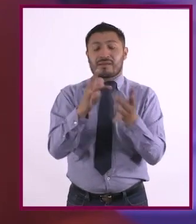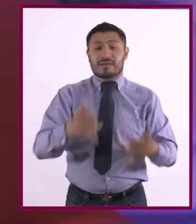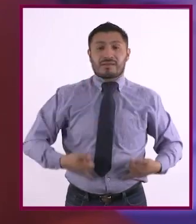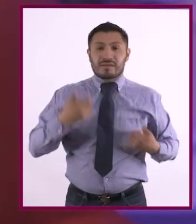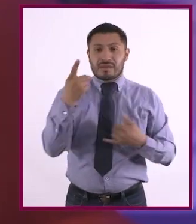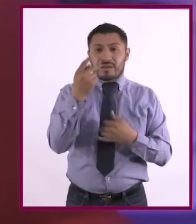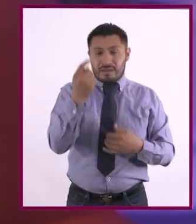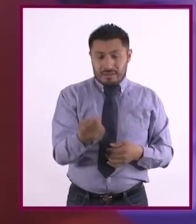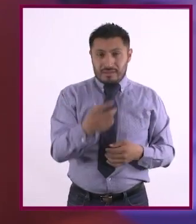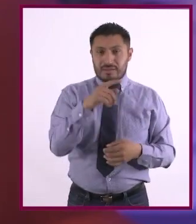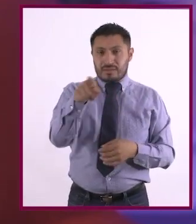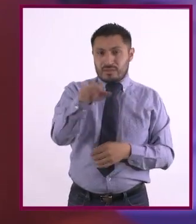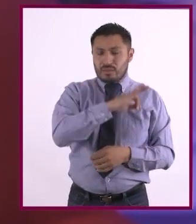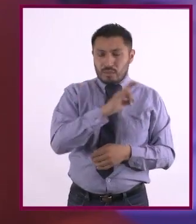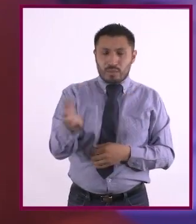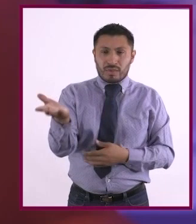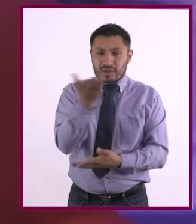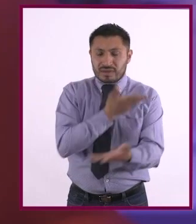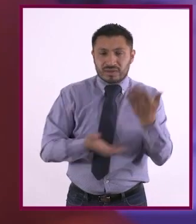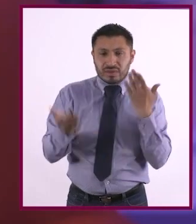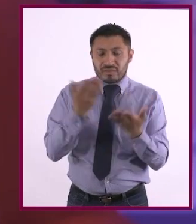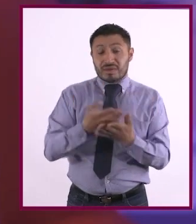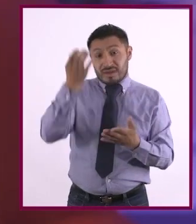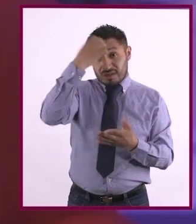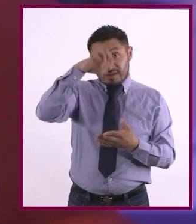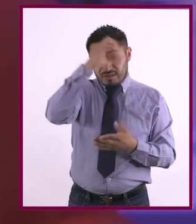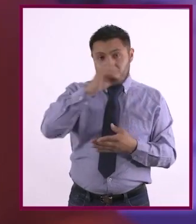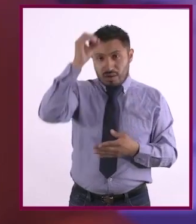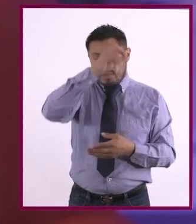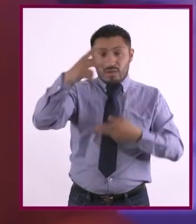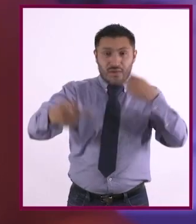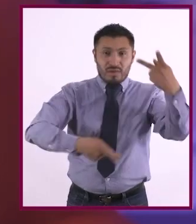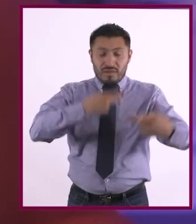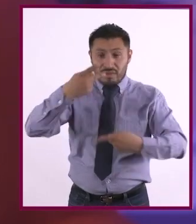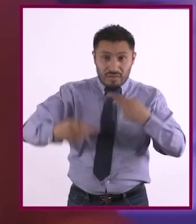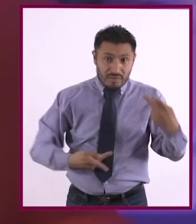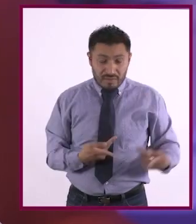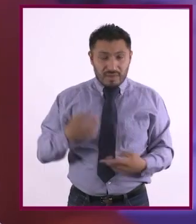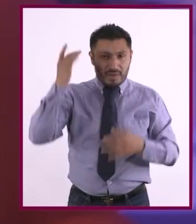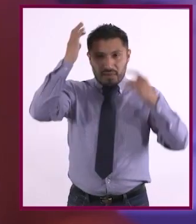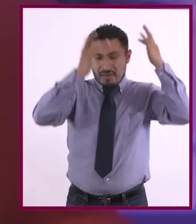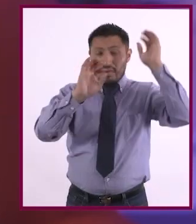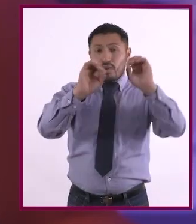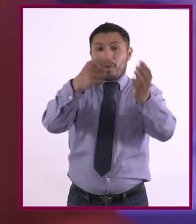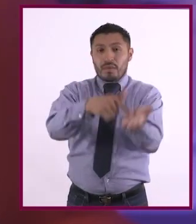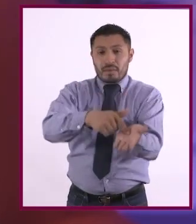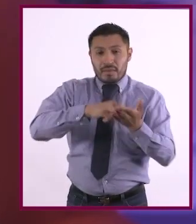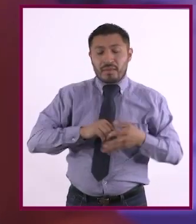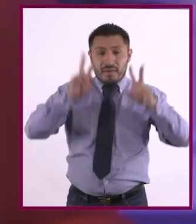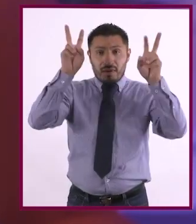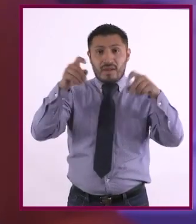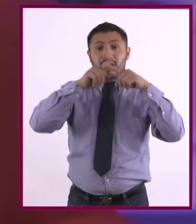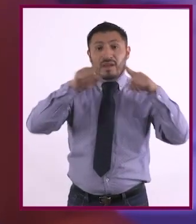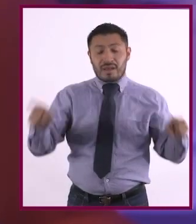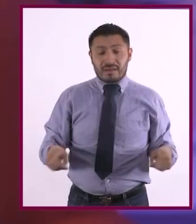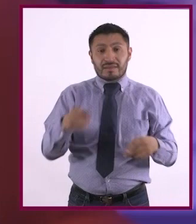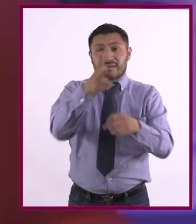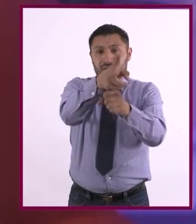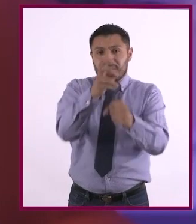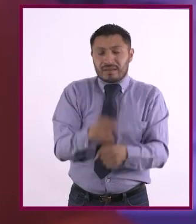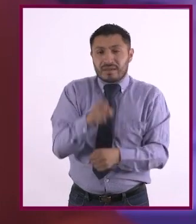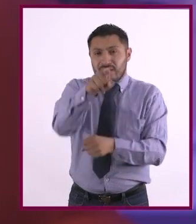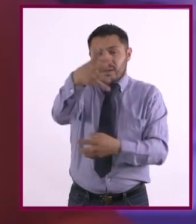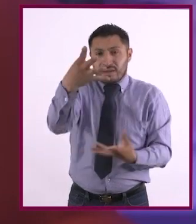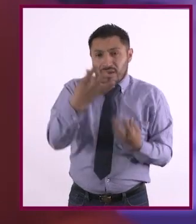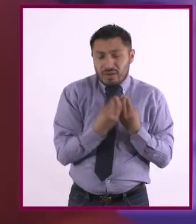TV. Puedes compartir con nosotros tus experiencias, enviarnos preguntas, reflexiones o proponernos algunos otros temas. Te invitamos a hacer